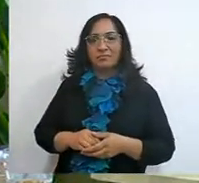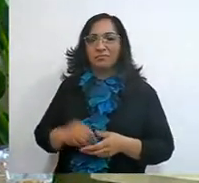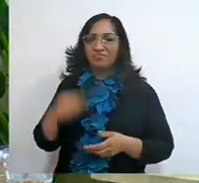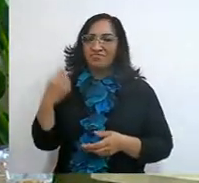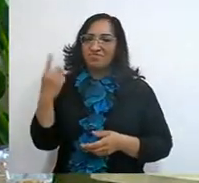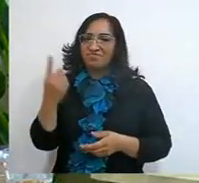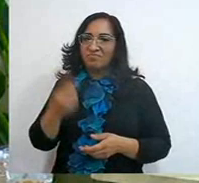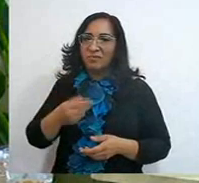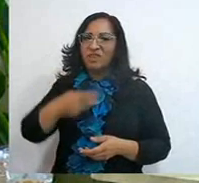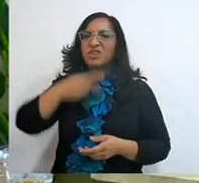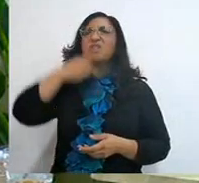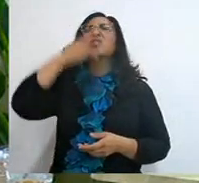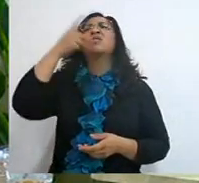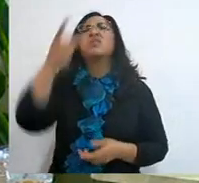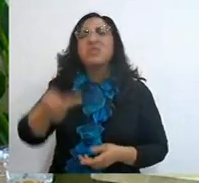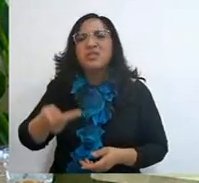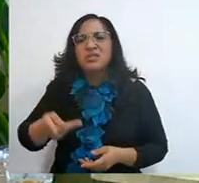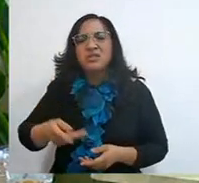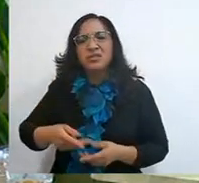Somos boconas.